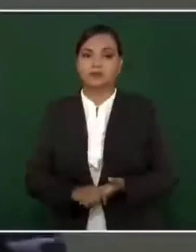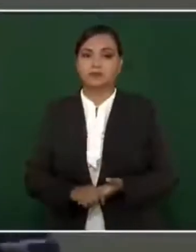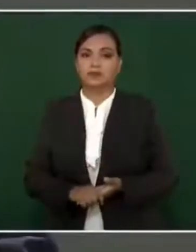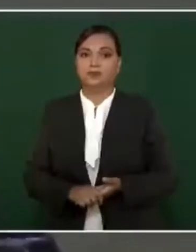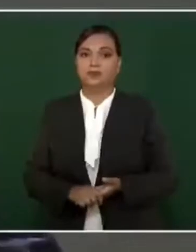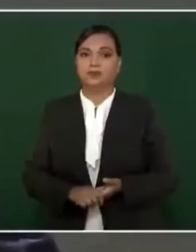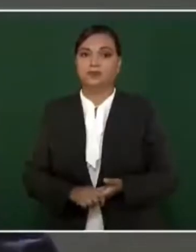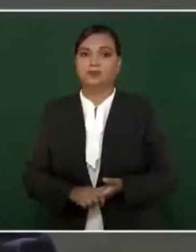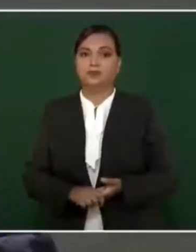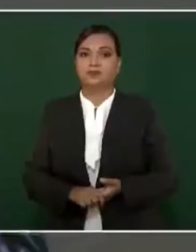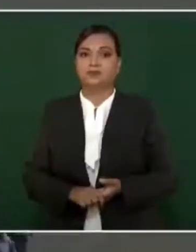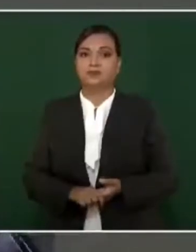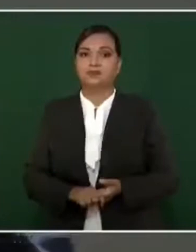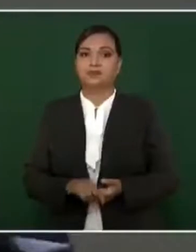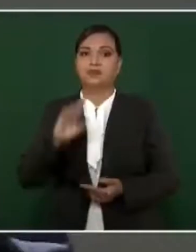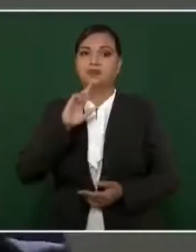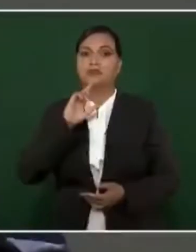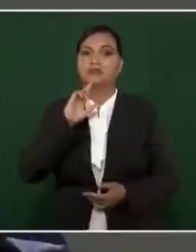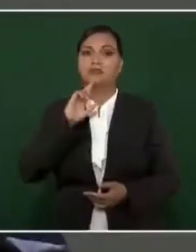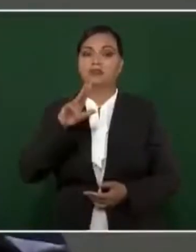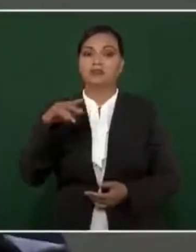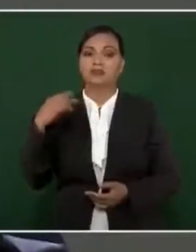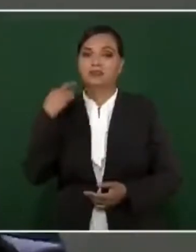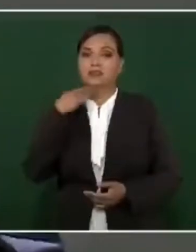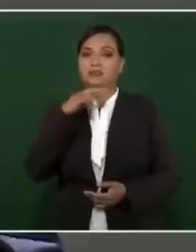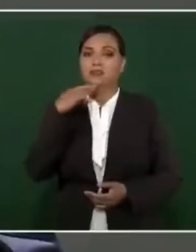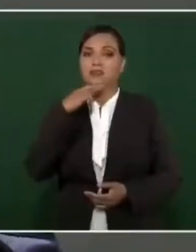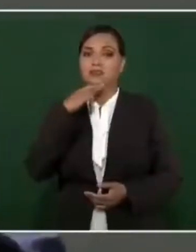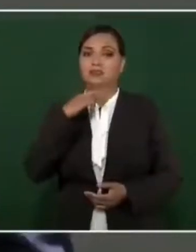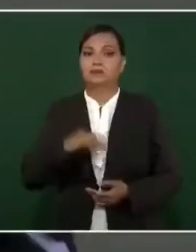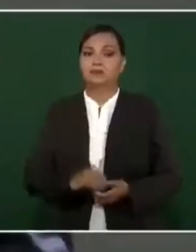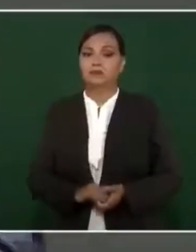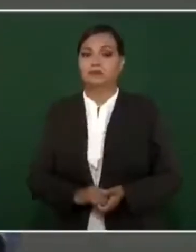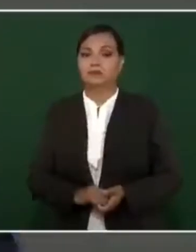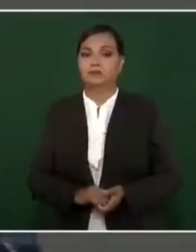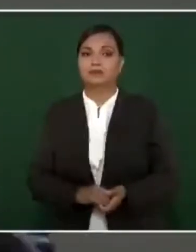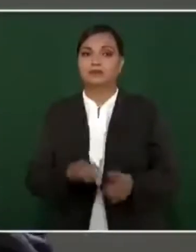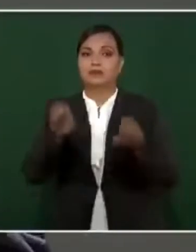de casi todos los países fue contratar deuda.